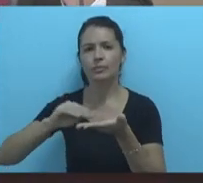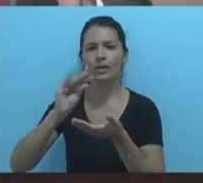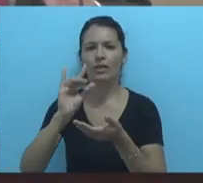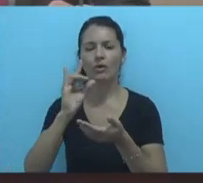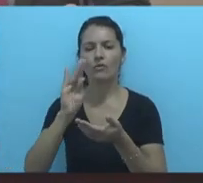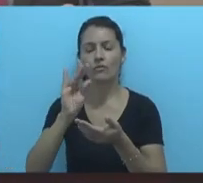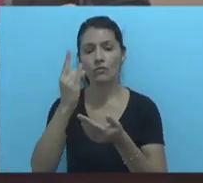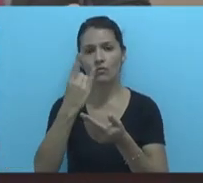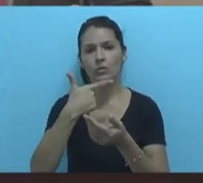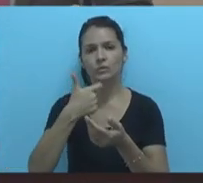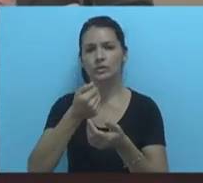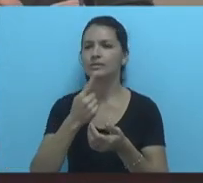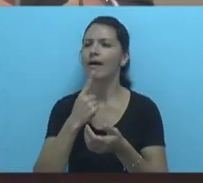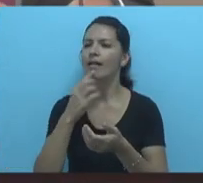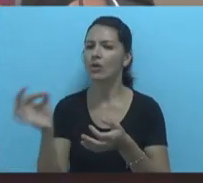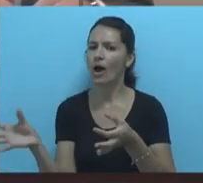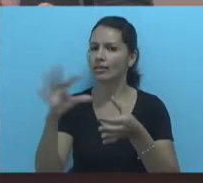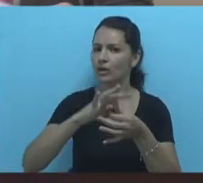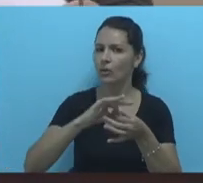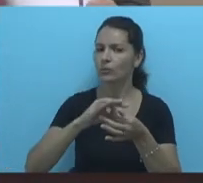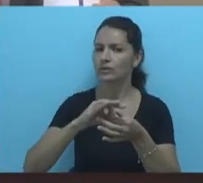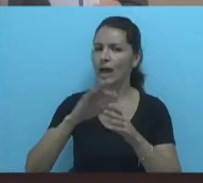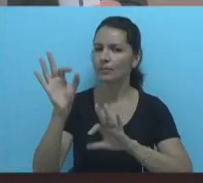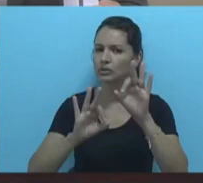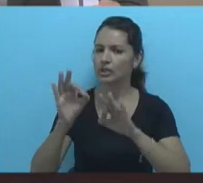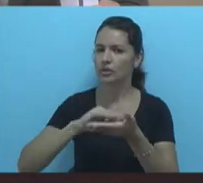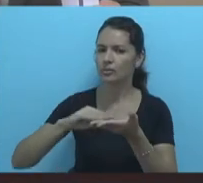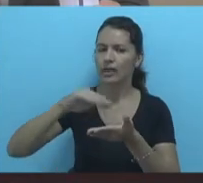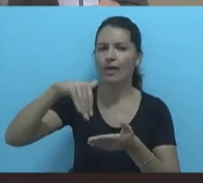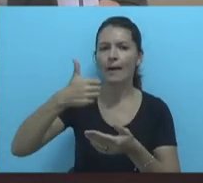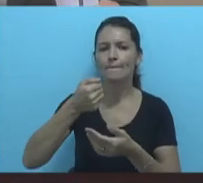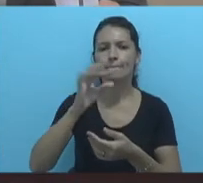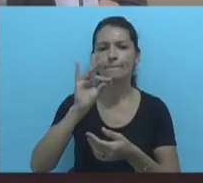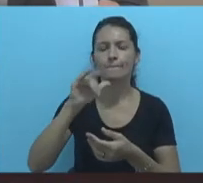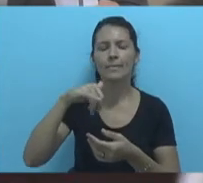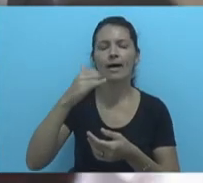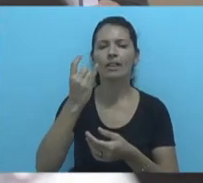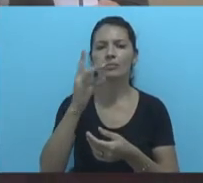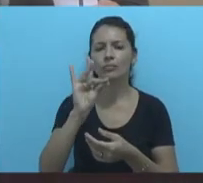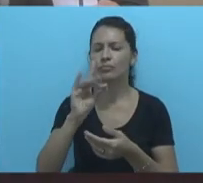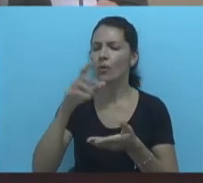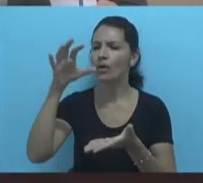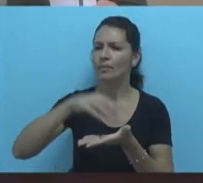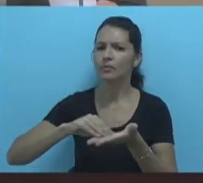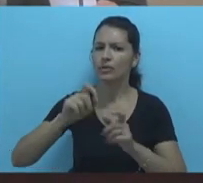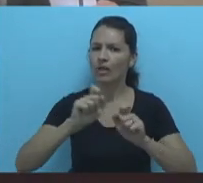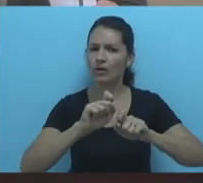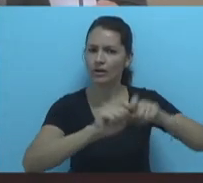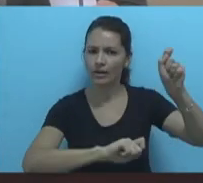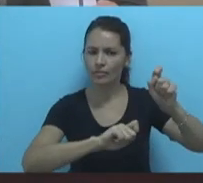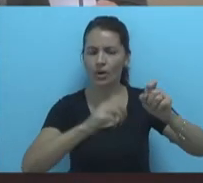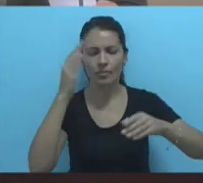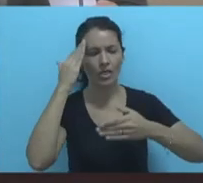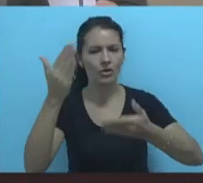un ingreso en este momento de la diputada Mahmoud, por el cual Esta Cámara resuelve otorgar diploma de honor a los integrantes